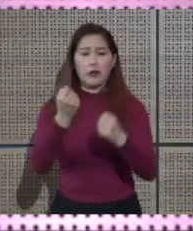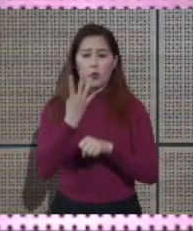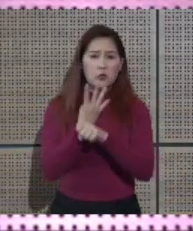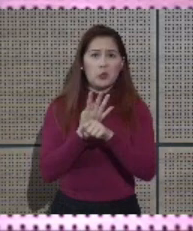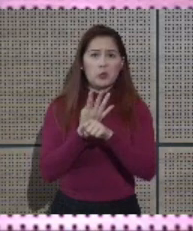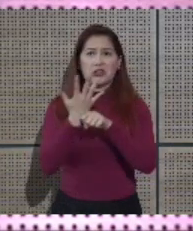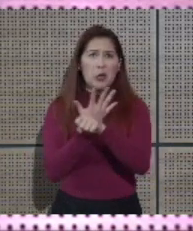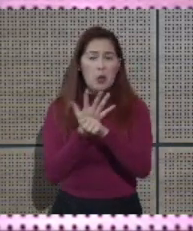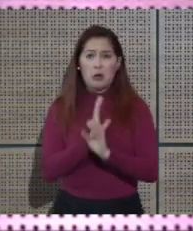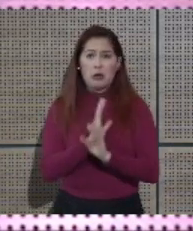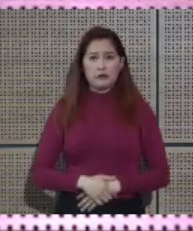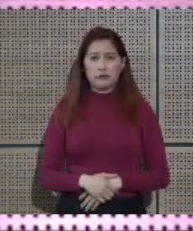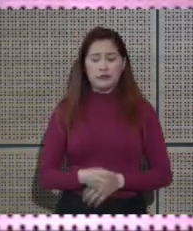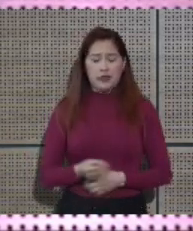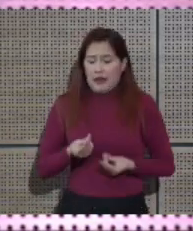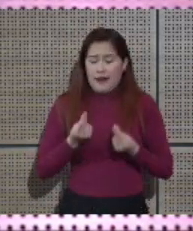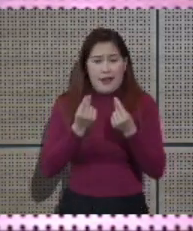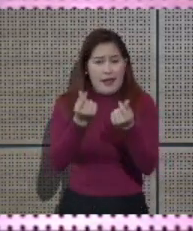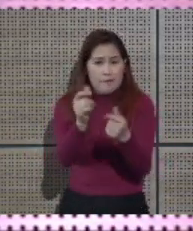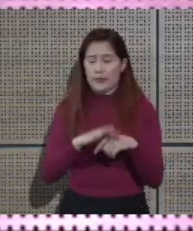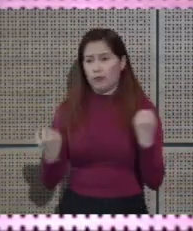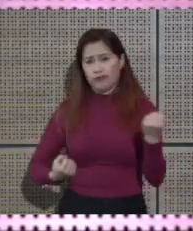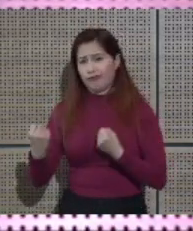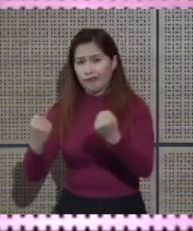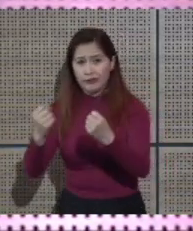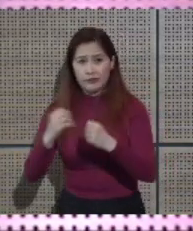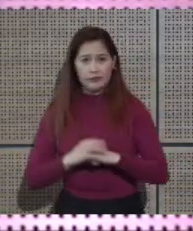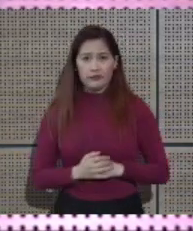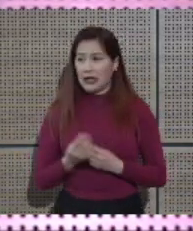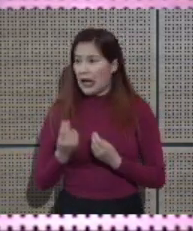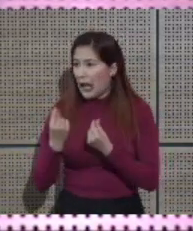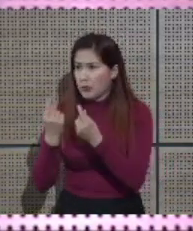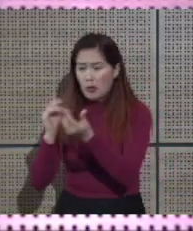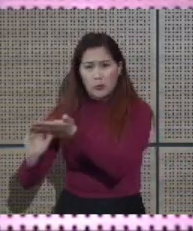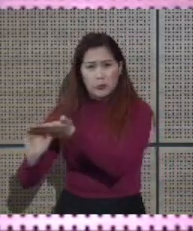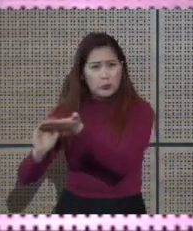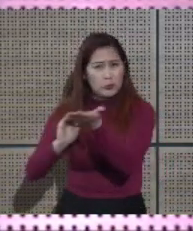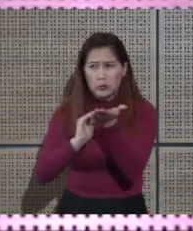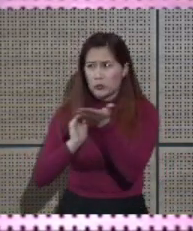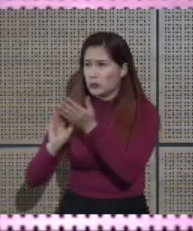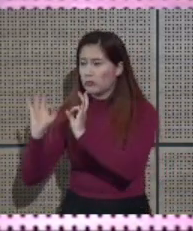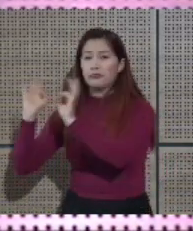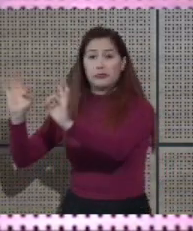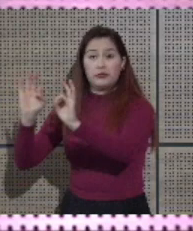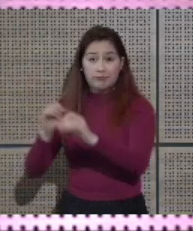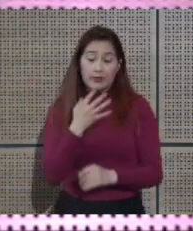aproximadamente a Málaga. Hace apenas 20 años, yo les puedo dar fe de